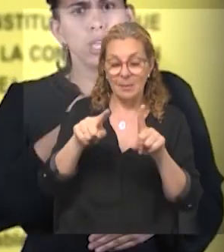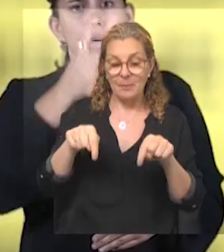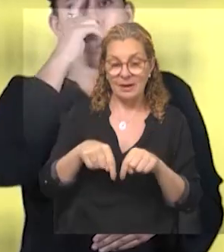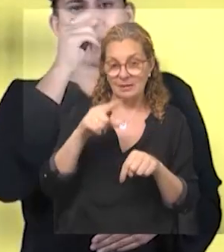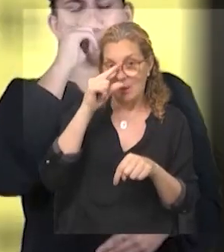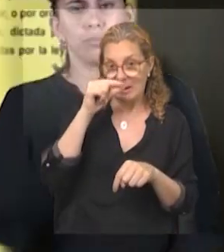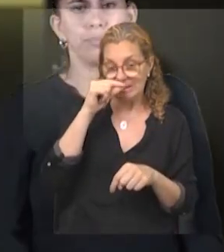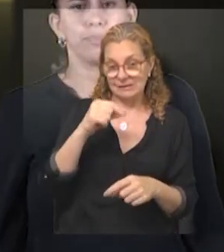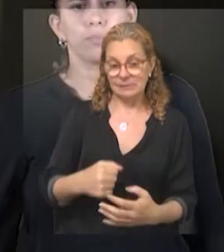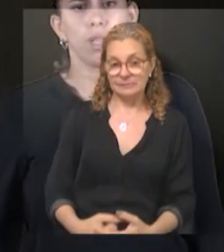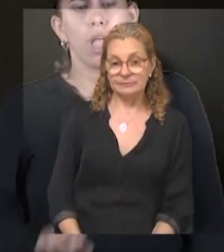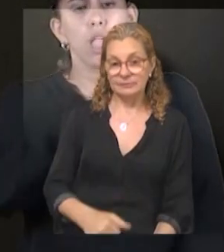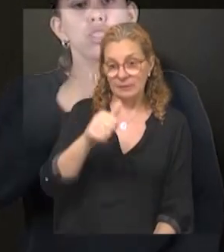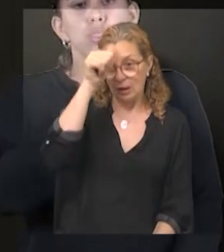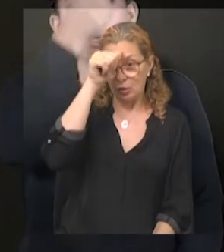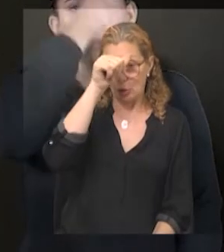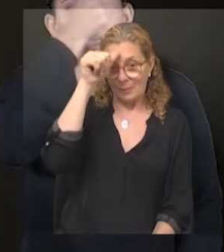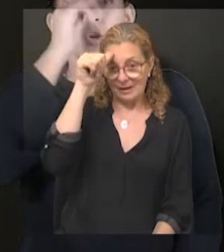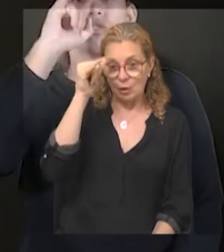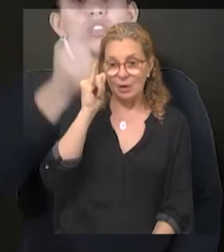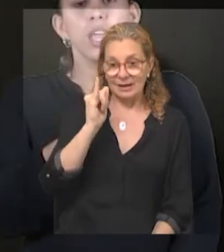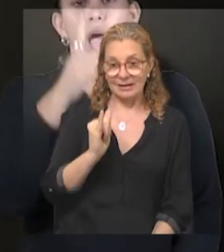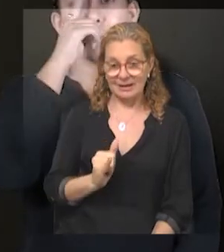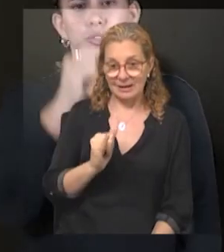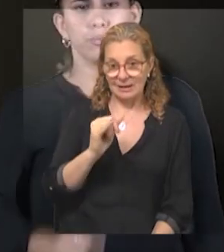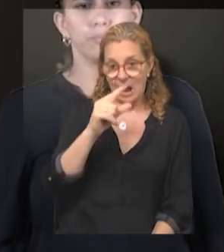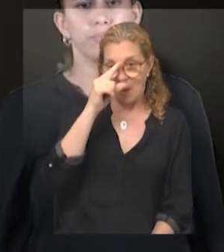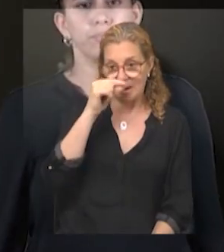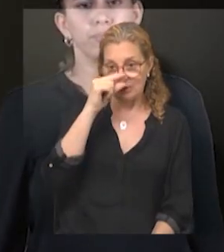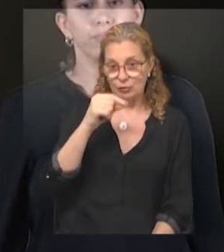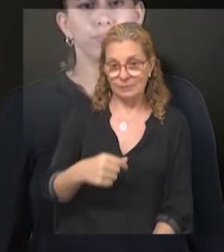amarilla el domingo el s es